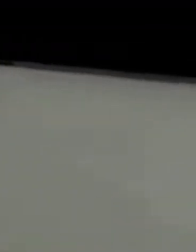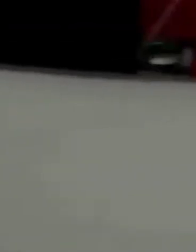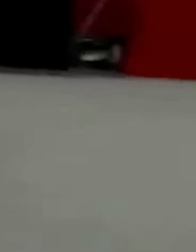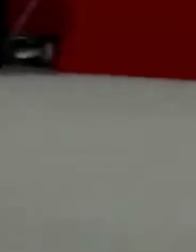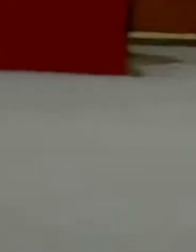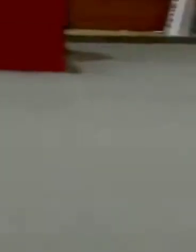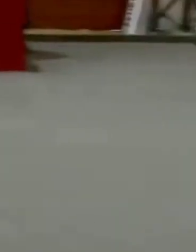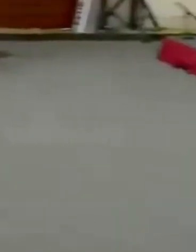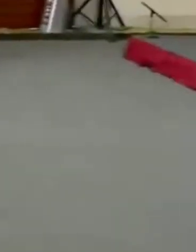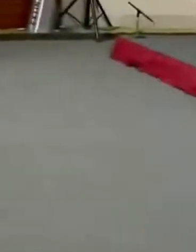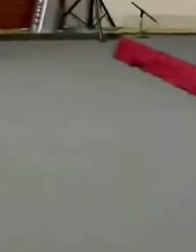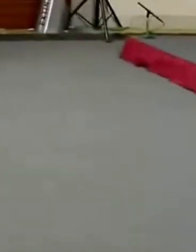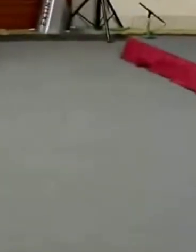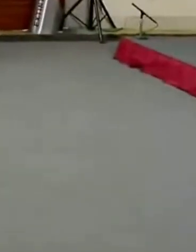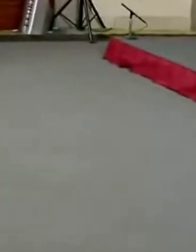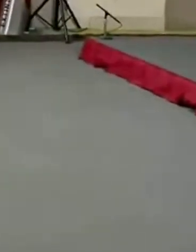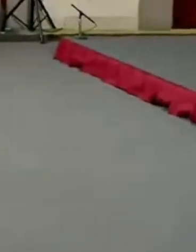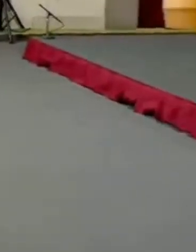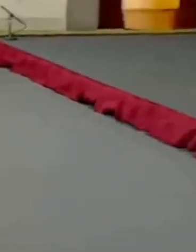Pues la firma, ¿no?